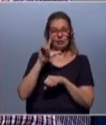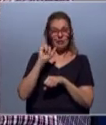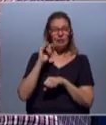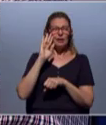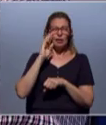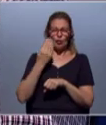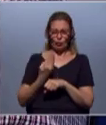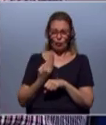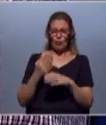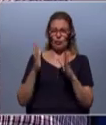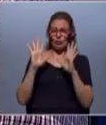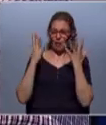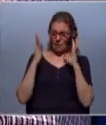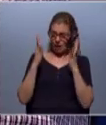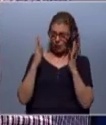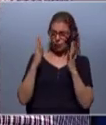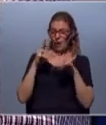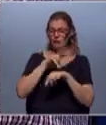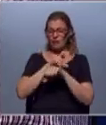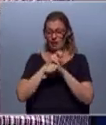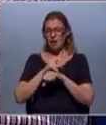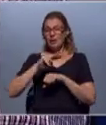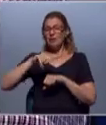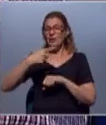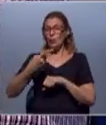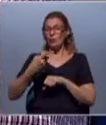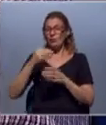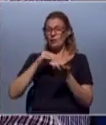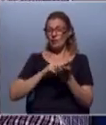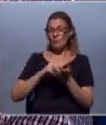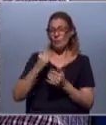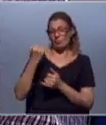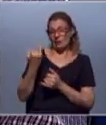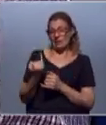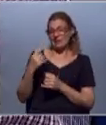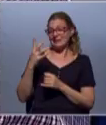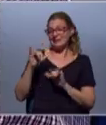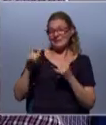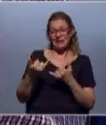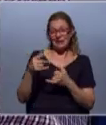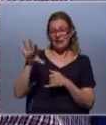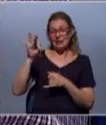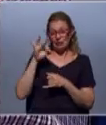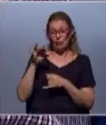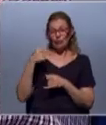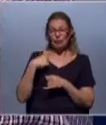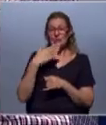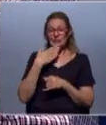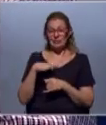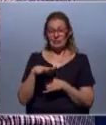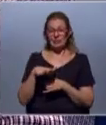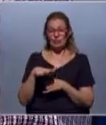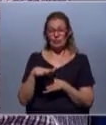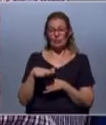cuando aplaude al fiscal cuando fue la segunda audiencia ya electo manning el fiscal manso le dijo yo entiendo que mani ni tiene